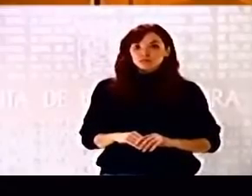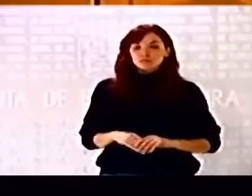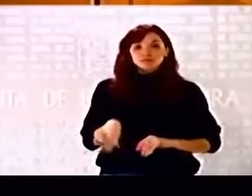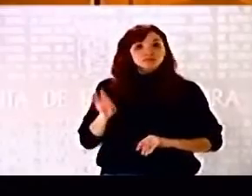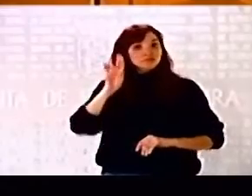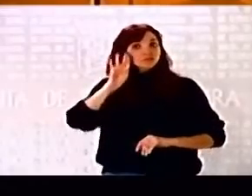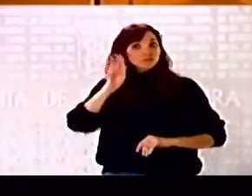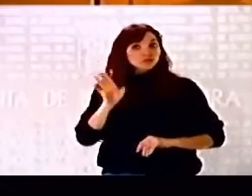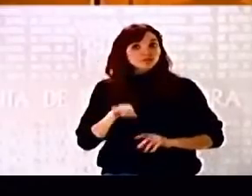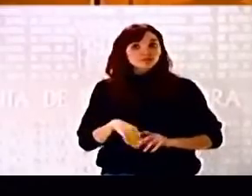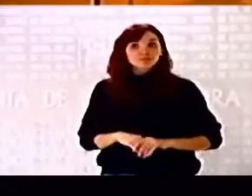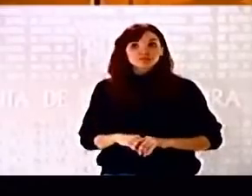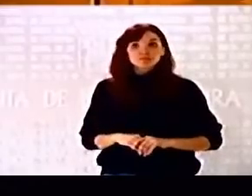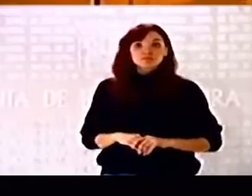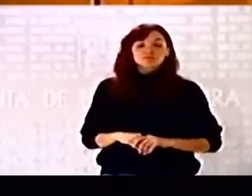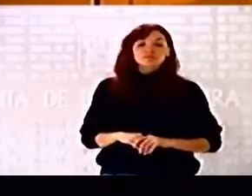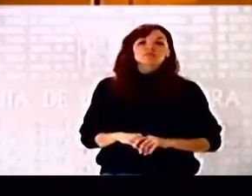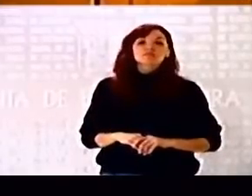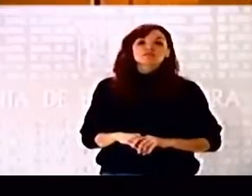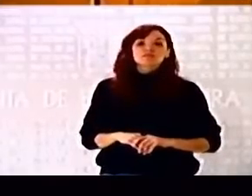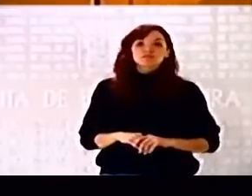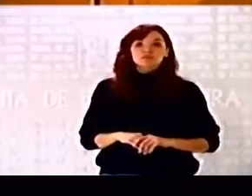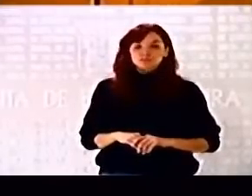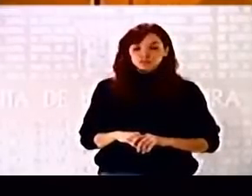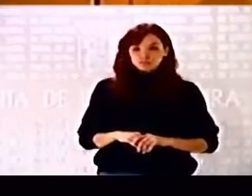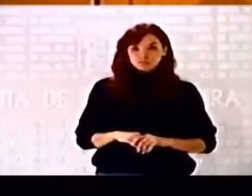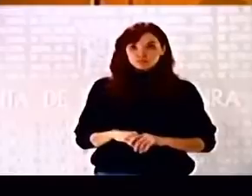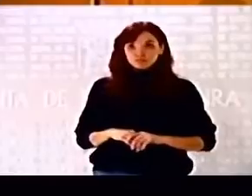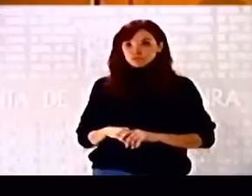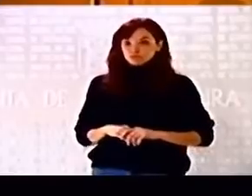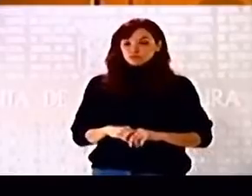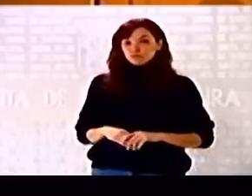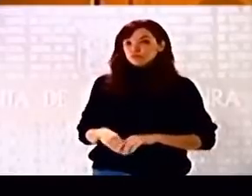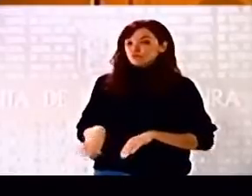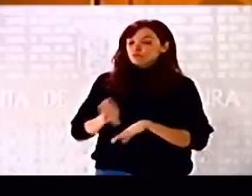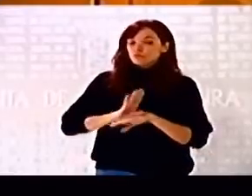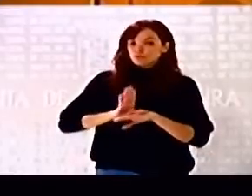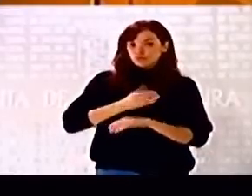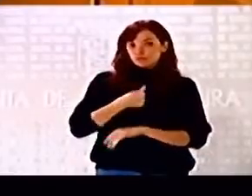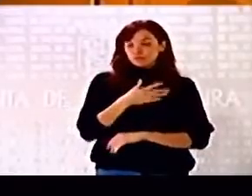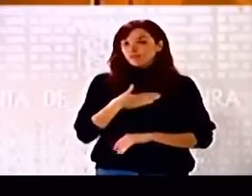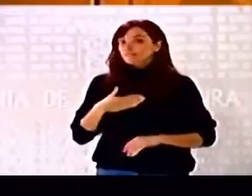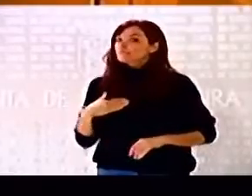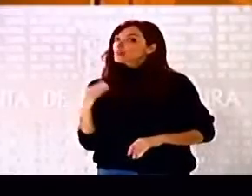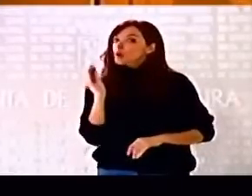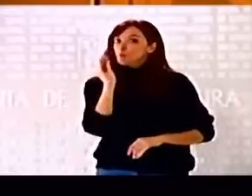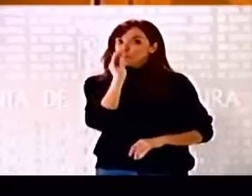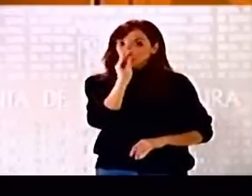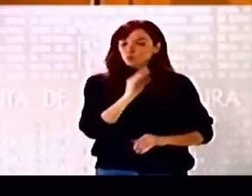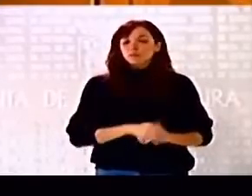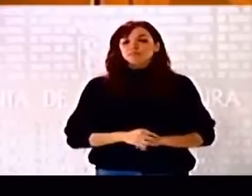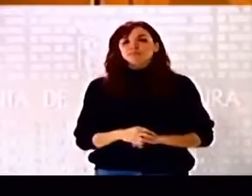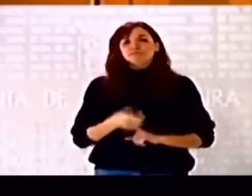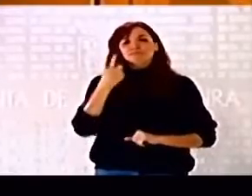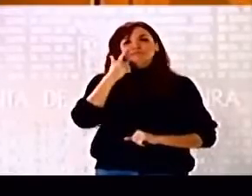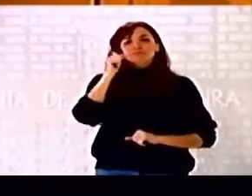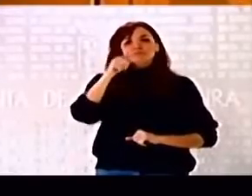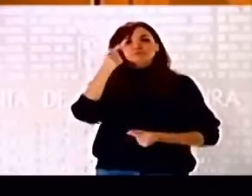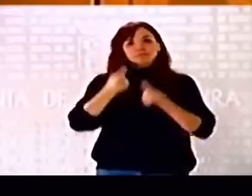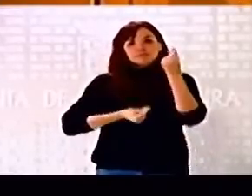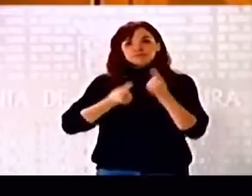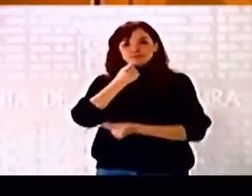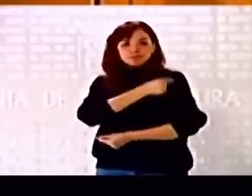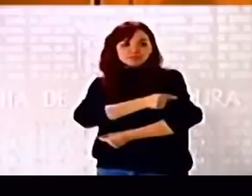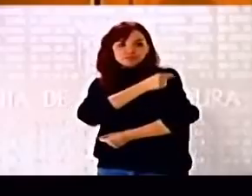Hola, ¿sí? Sí, Pablo, sí. Consejero, yo quería preguntarle, ha hablado de que los datos de vacunación de hoy pasarán al